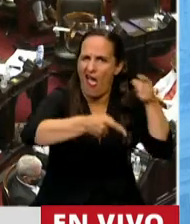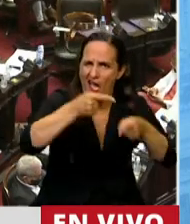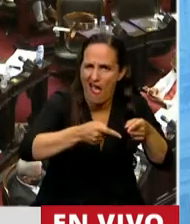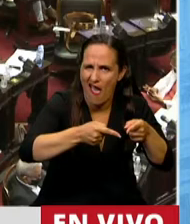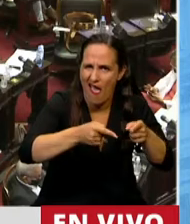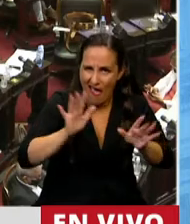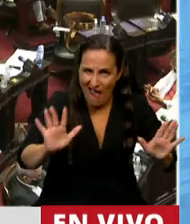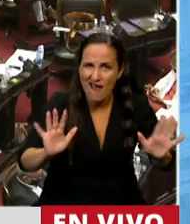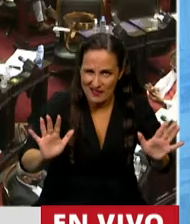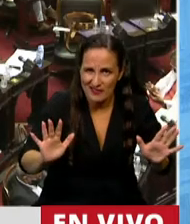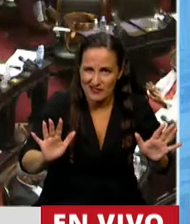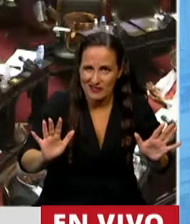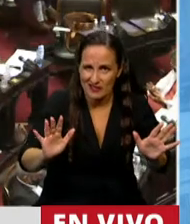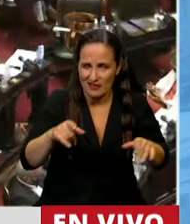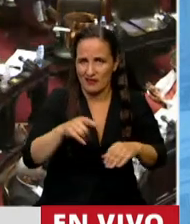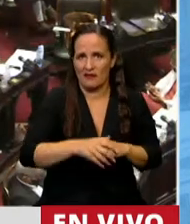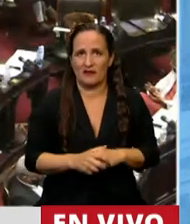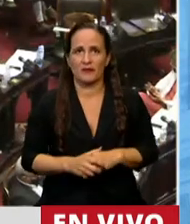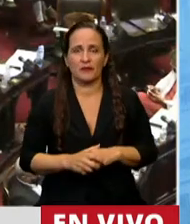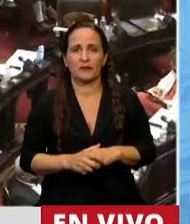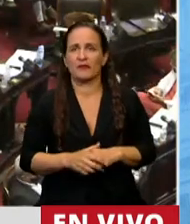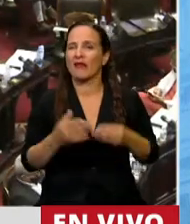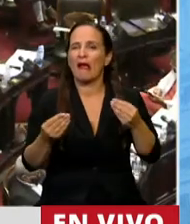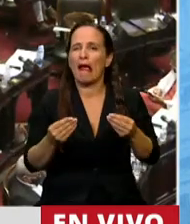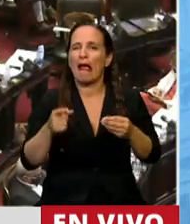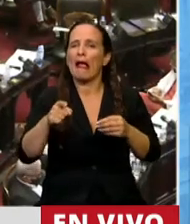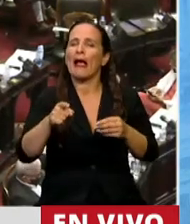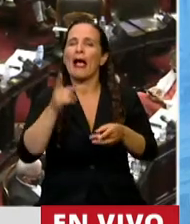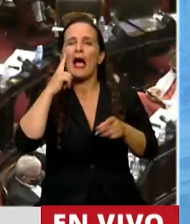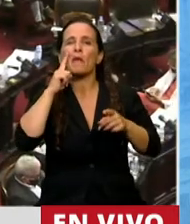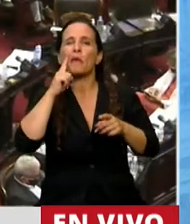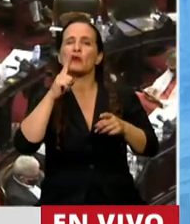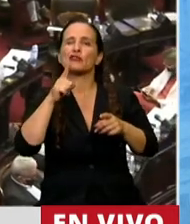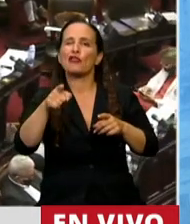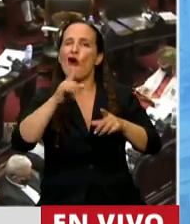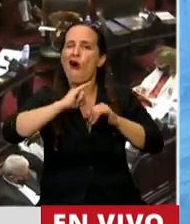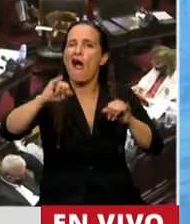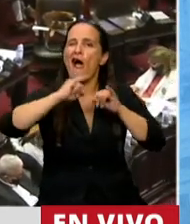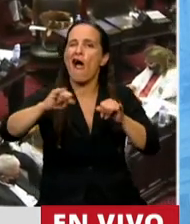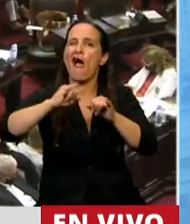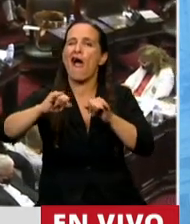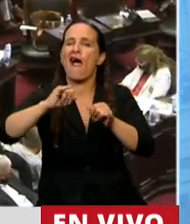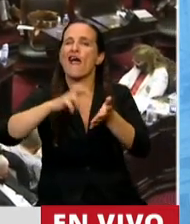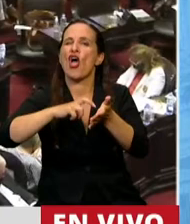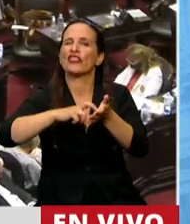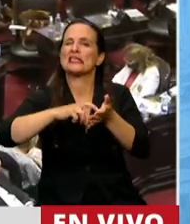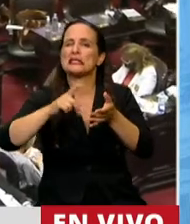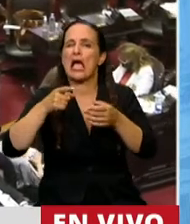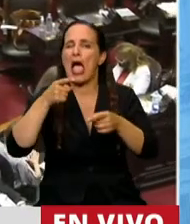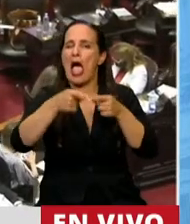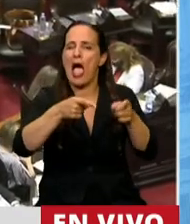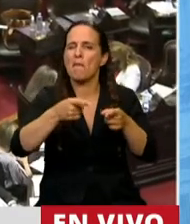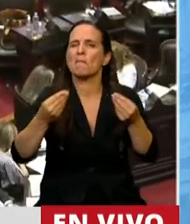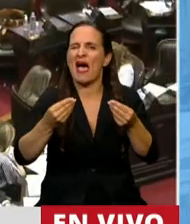carne que implementaron para poder crear esa agenda semanal de noticias judiciales de la política,